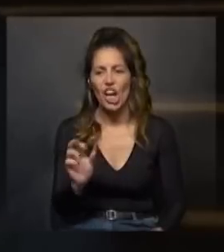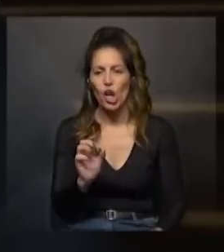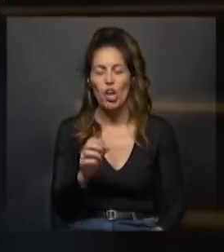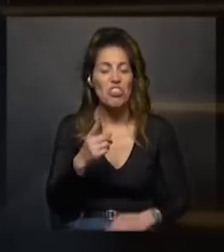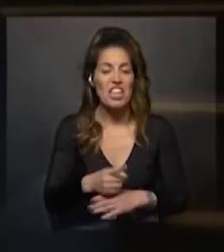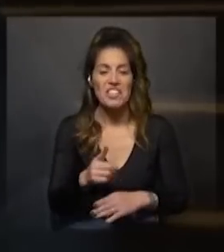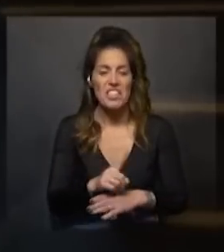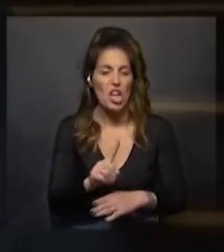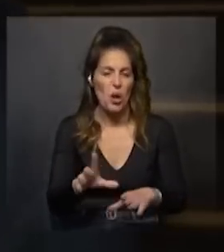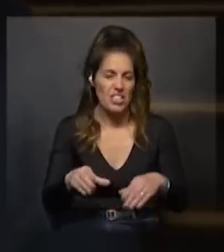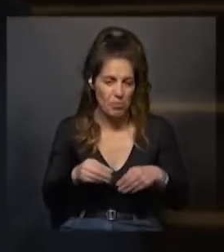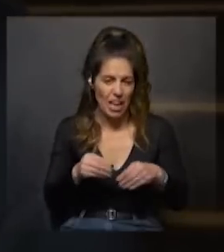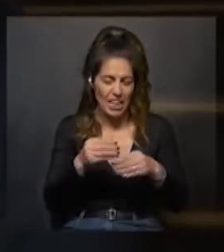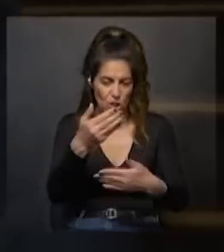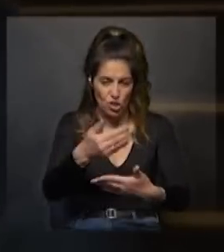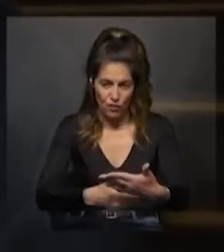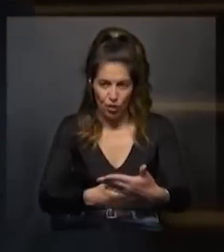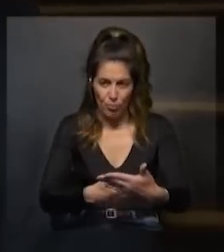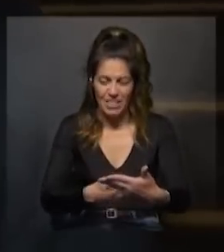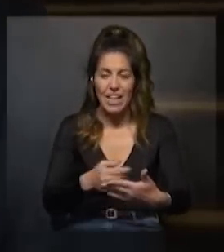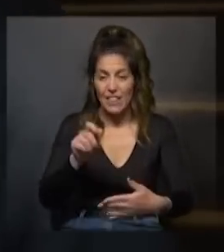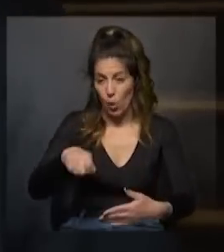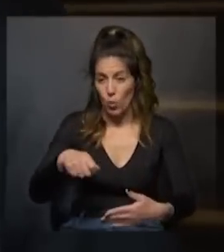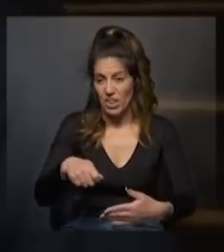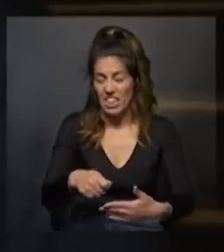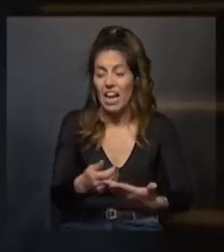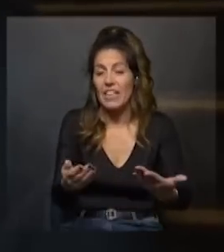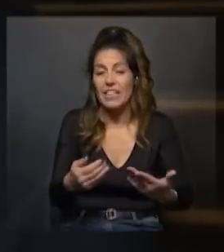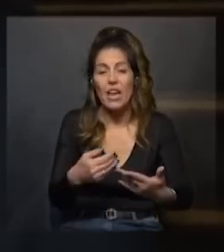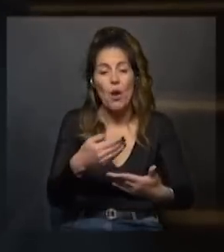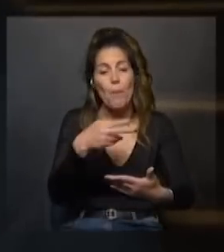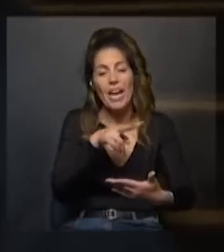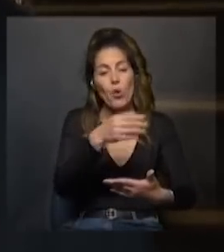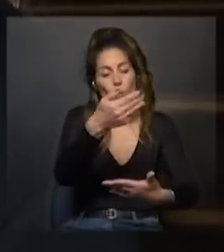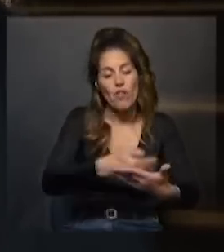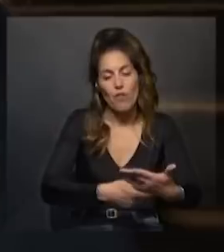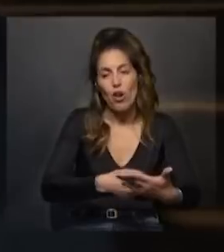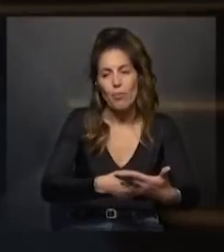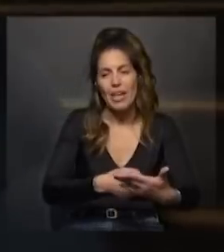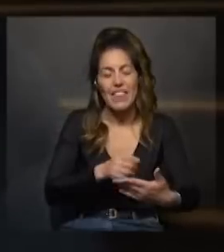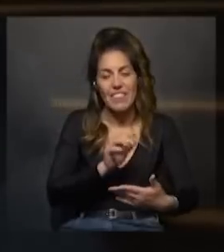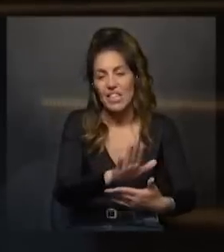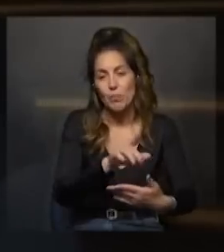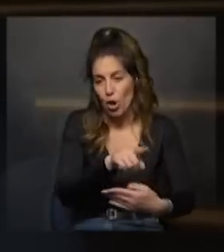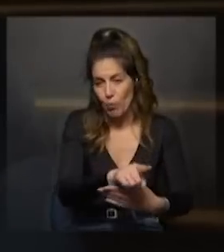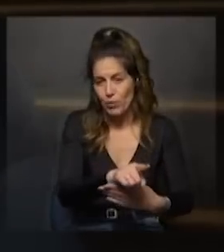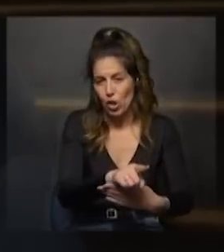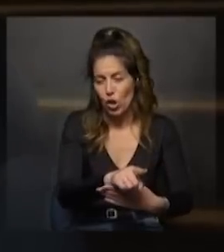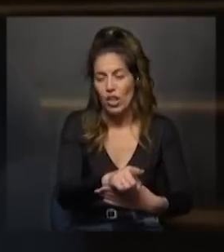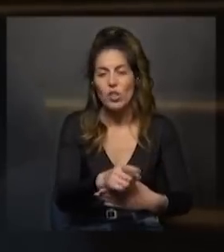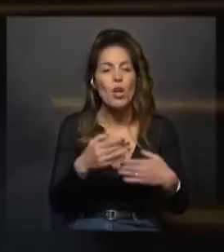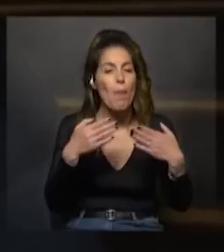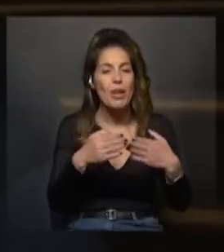hacer lugar a esos de la propia división jurídica y tomarse de un informe letrado propio este de una